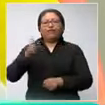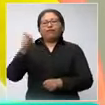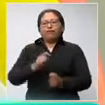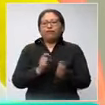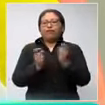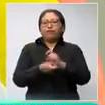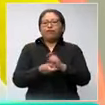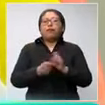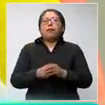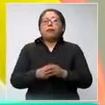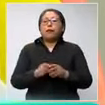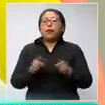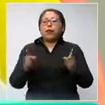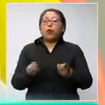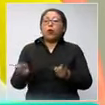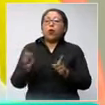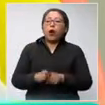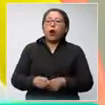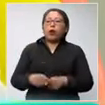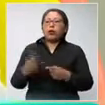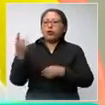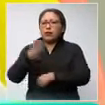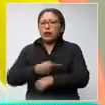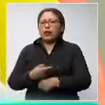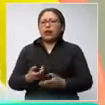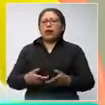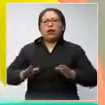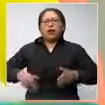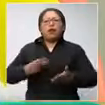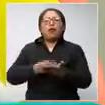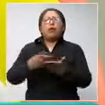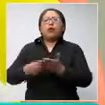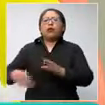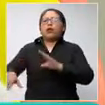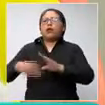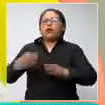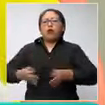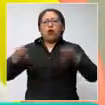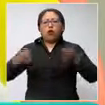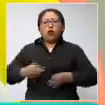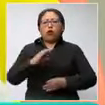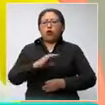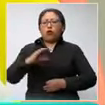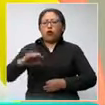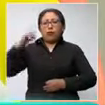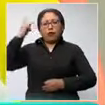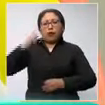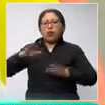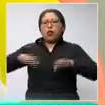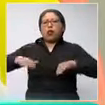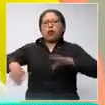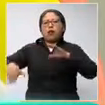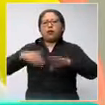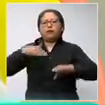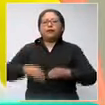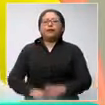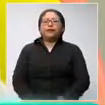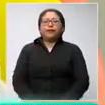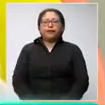tengo un día concreto porque no he recibido ninguna propuesta oficial de Comunidad Ciudadana. Por favor, dos